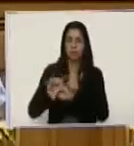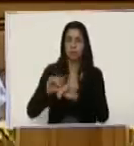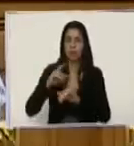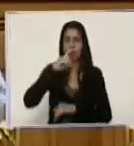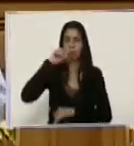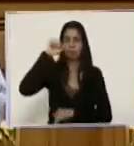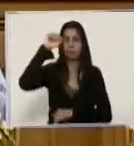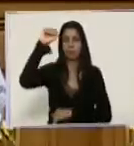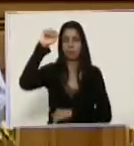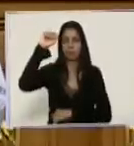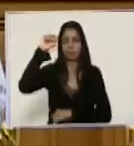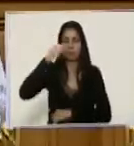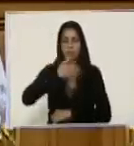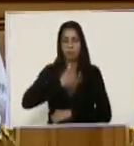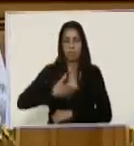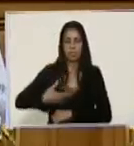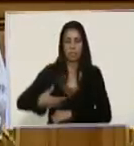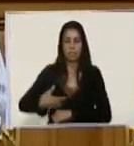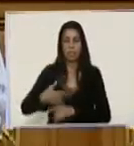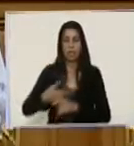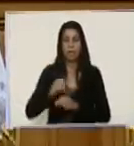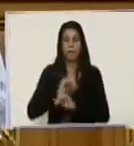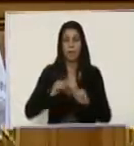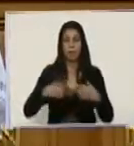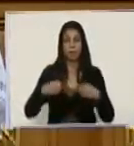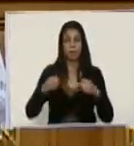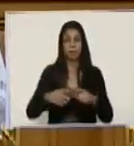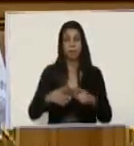Maduro. Pienso, camarada,